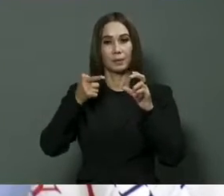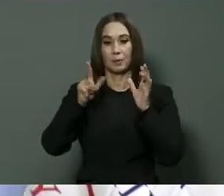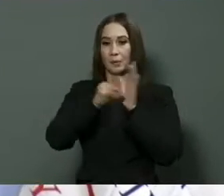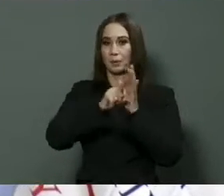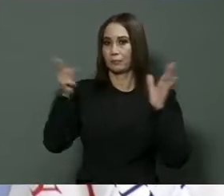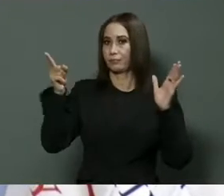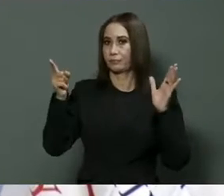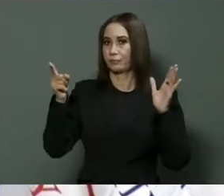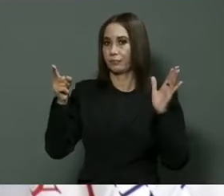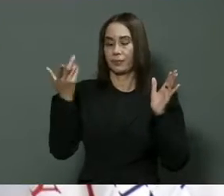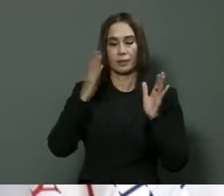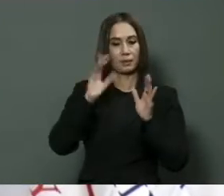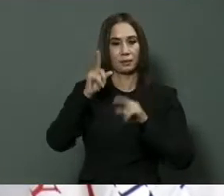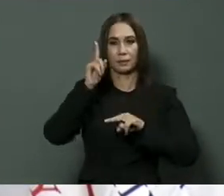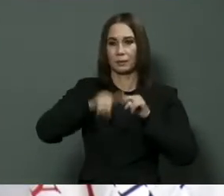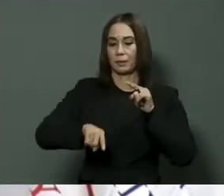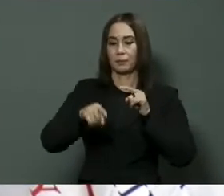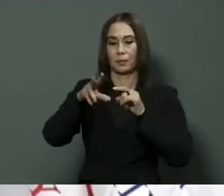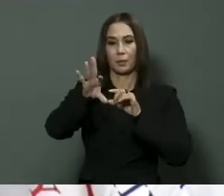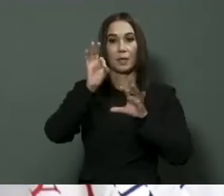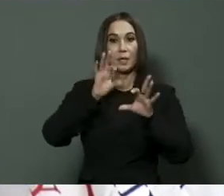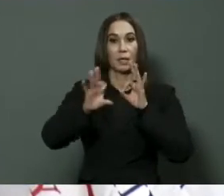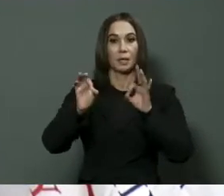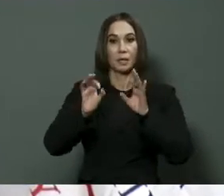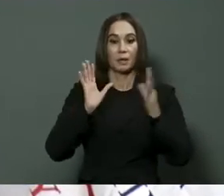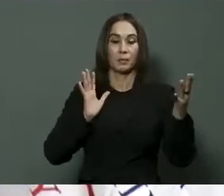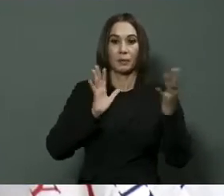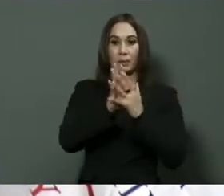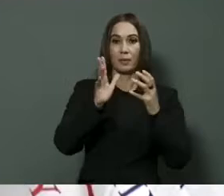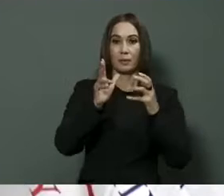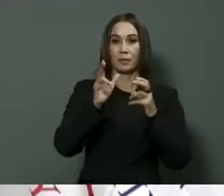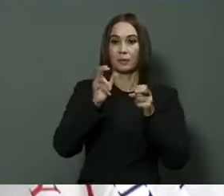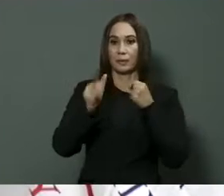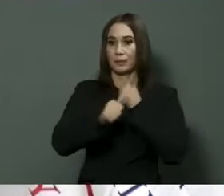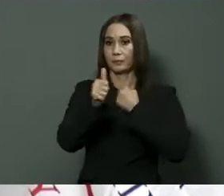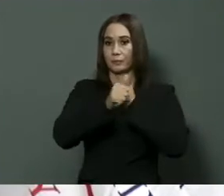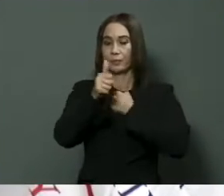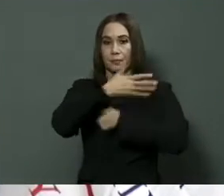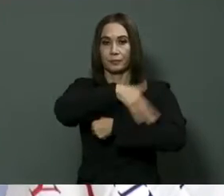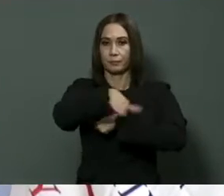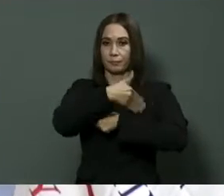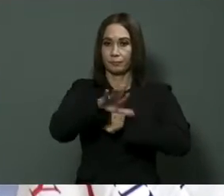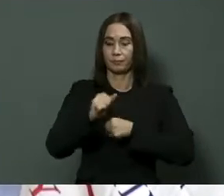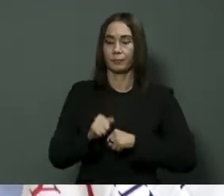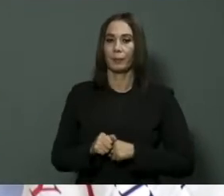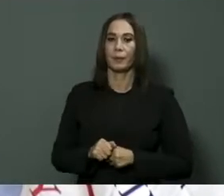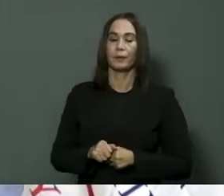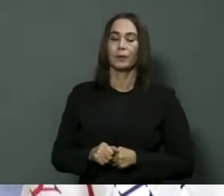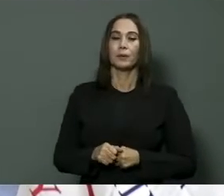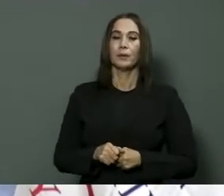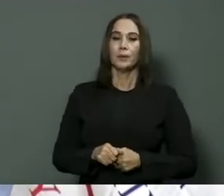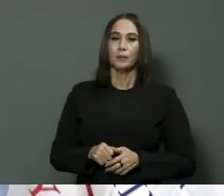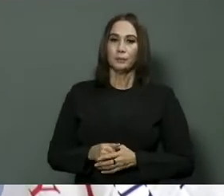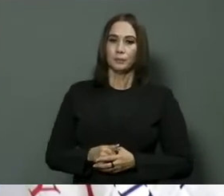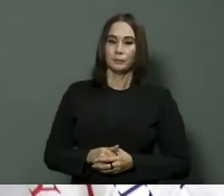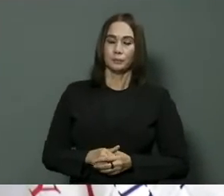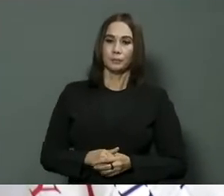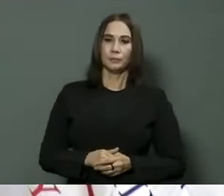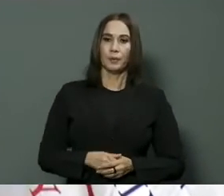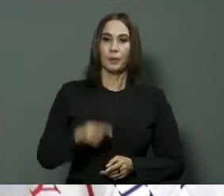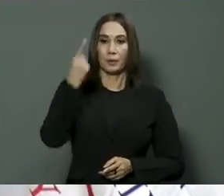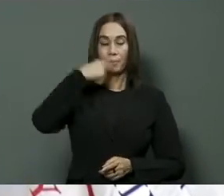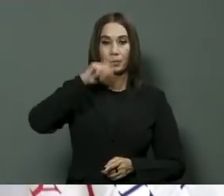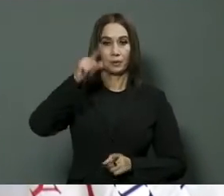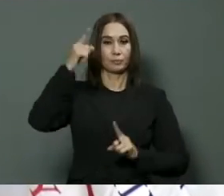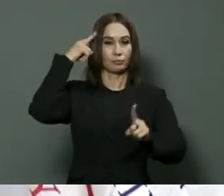es fundamental para combatir la delincuencia y la violencia en nuestras calles. Por lo que, con